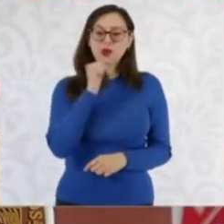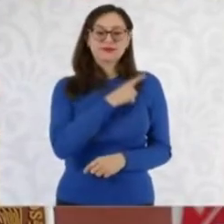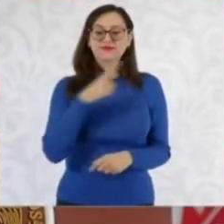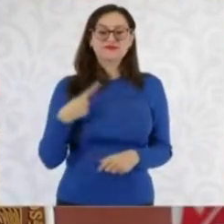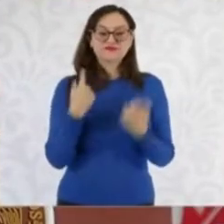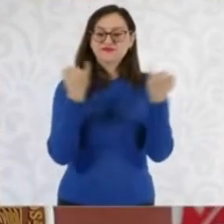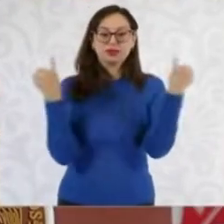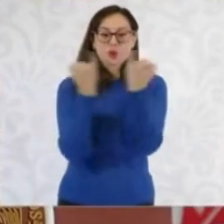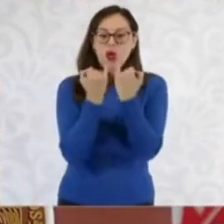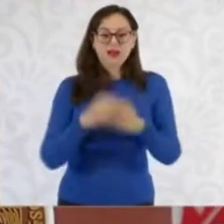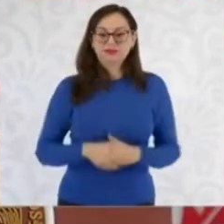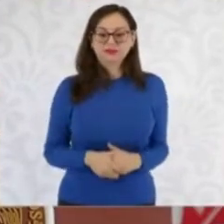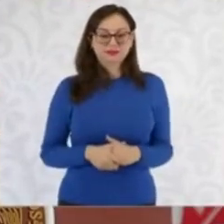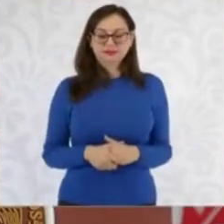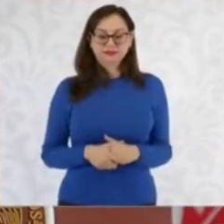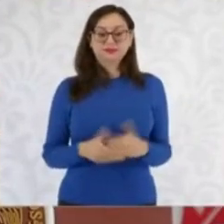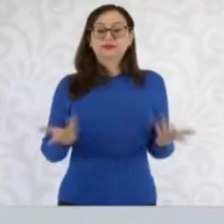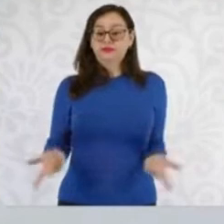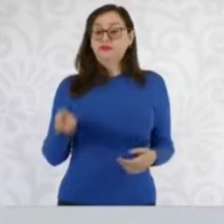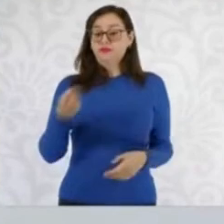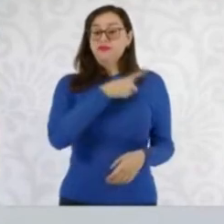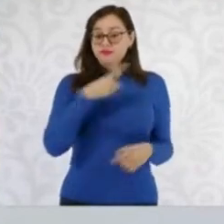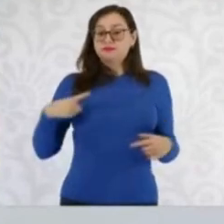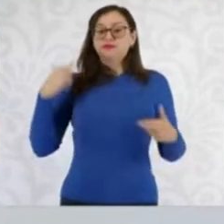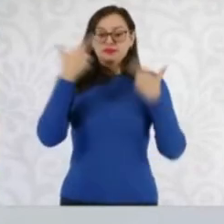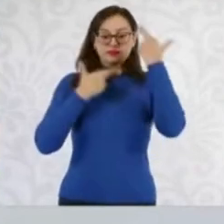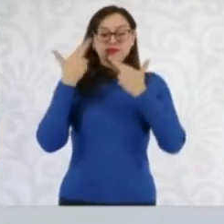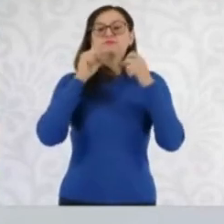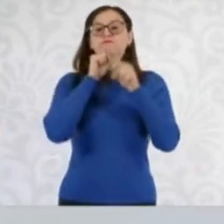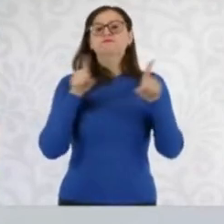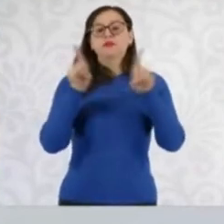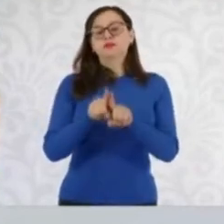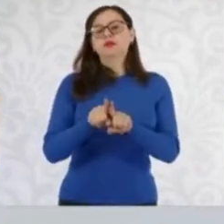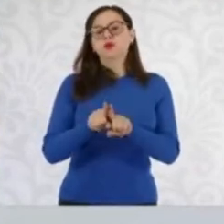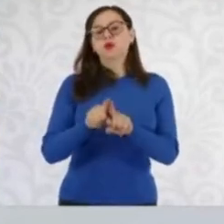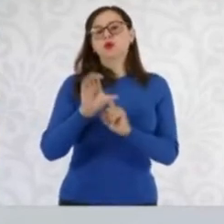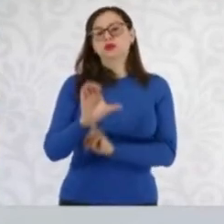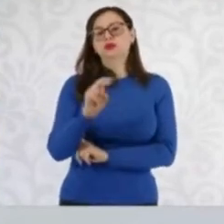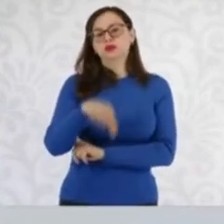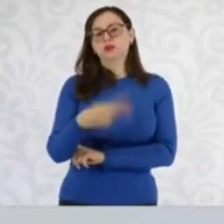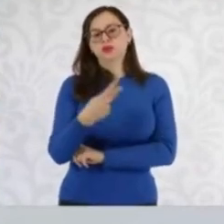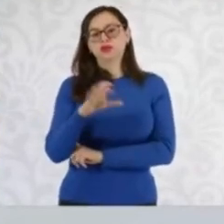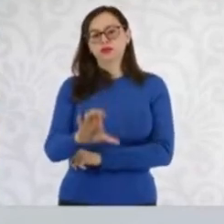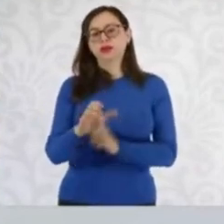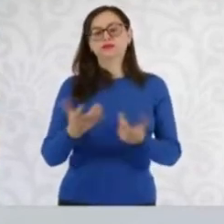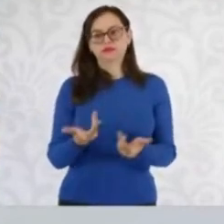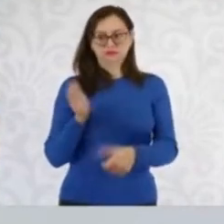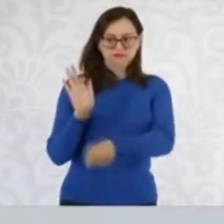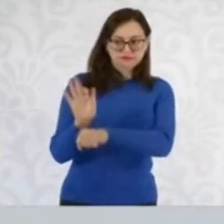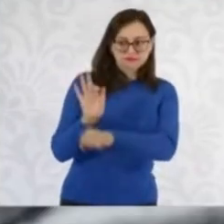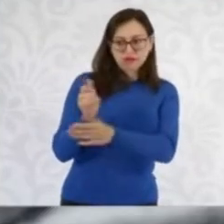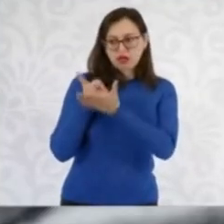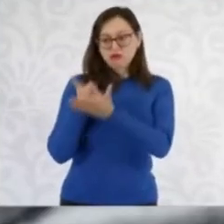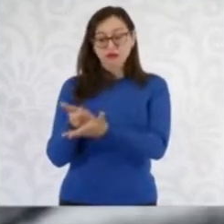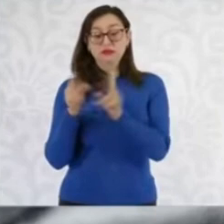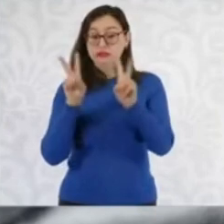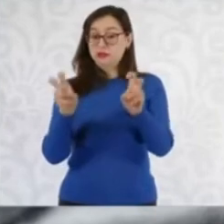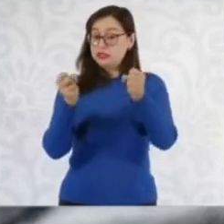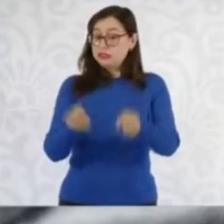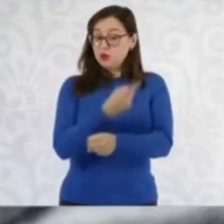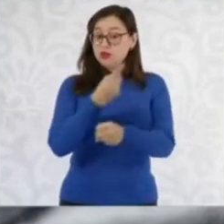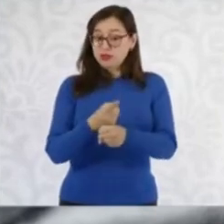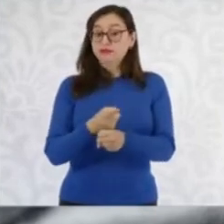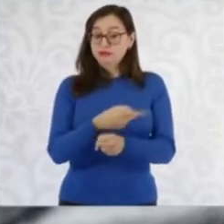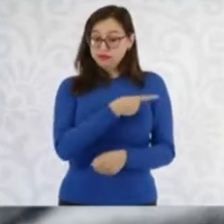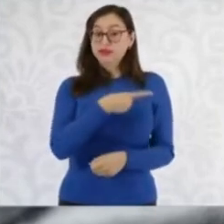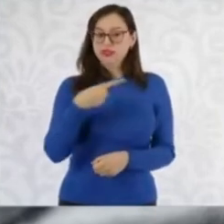esta mina, la coordinadora de Protección Civil para el apoyo que requieren las familias, pero sí es un tema que